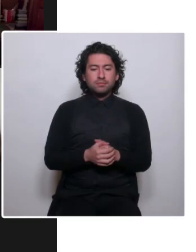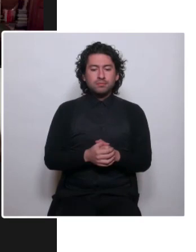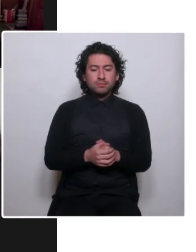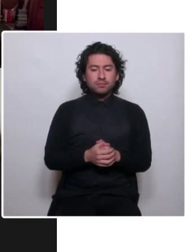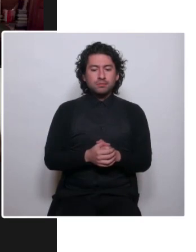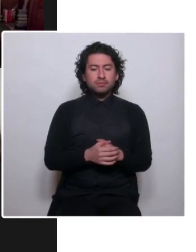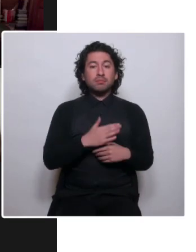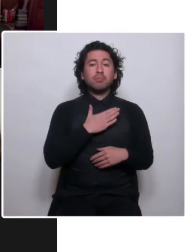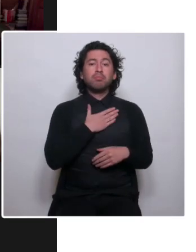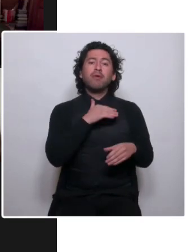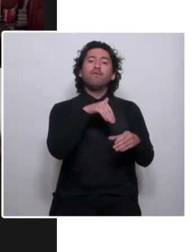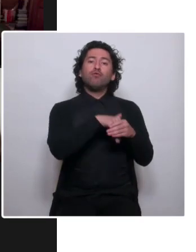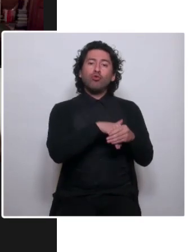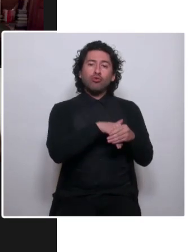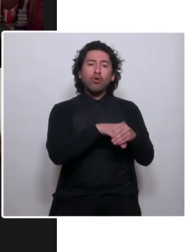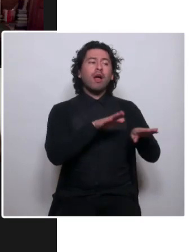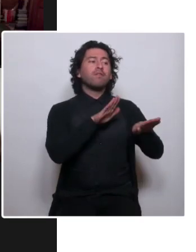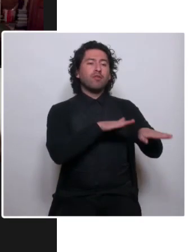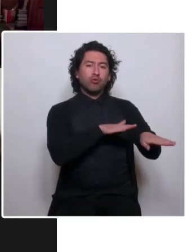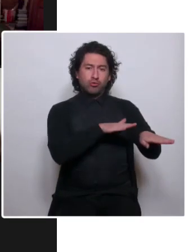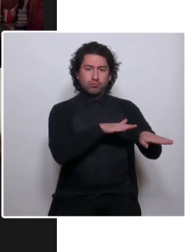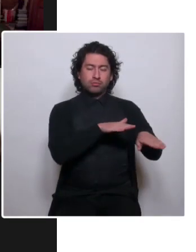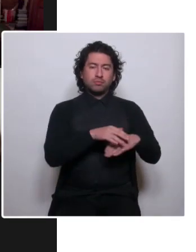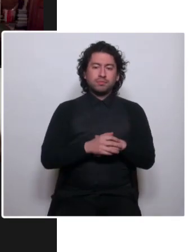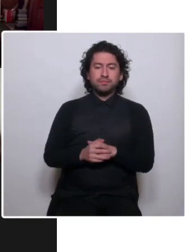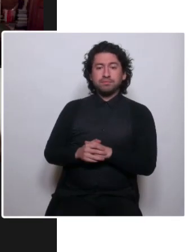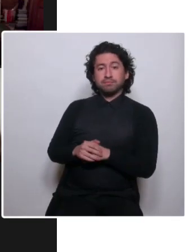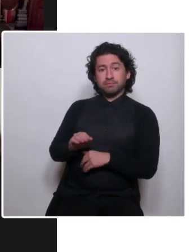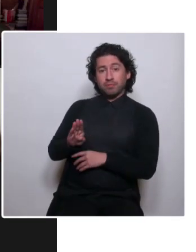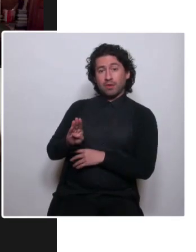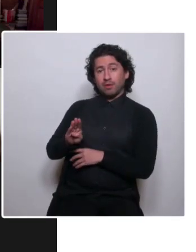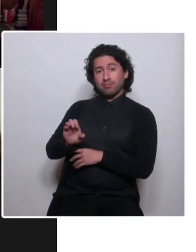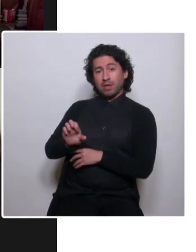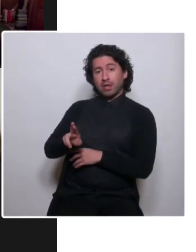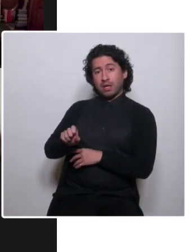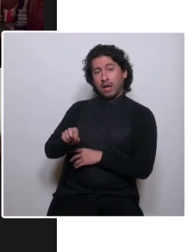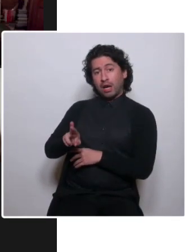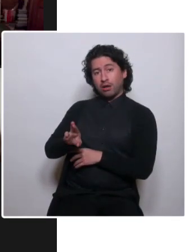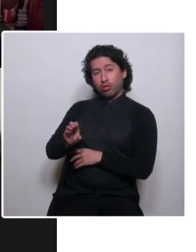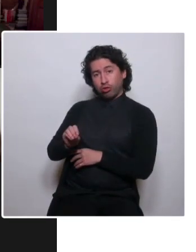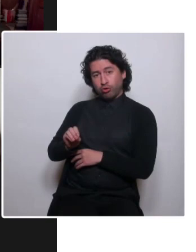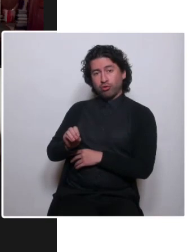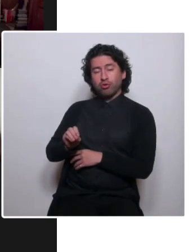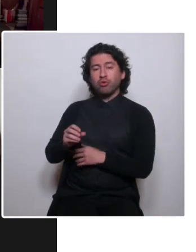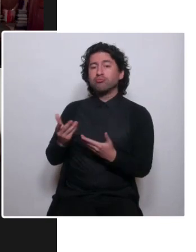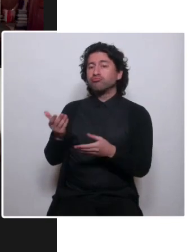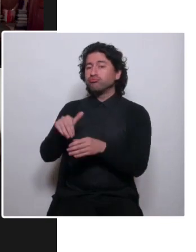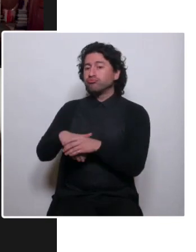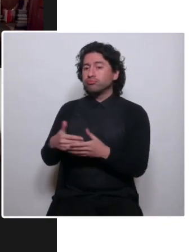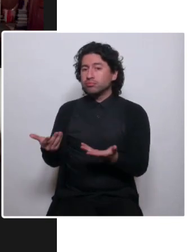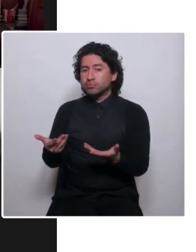Mi voto es a favor, señor secretario. Señor Bernardo de la Maza, ¿cómo vota?